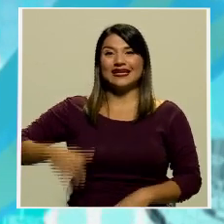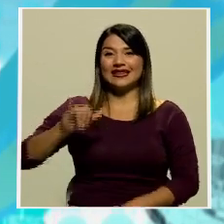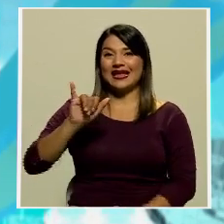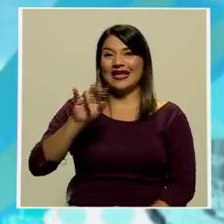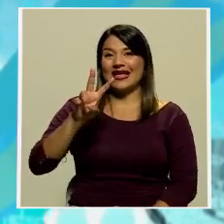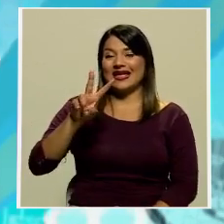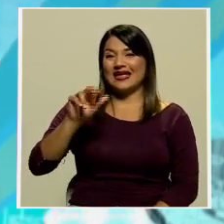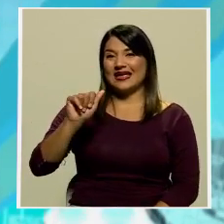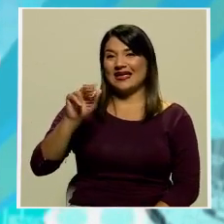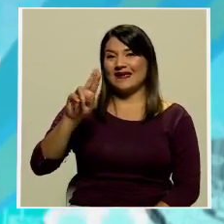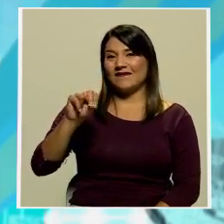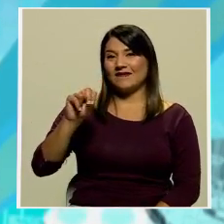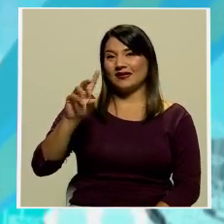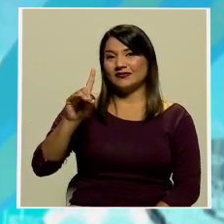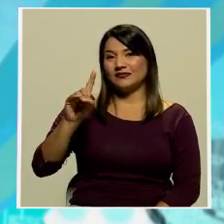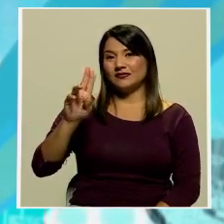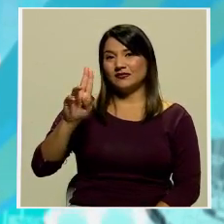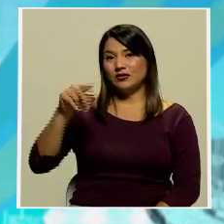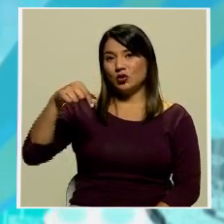inyección que recibió ahora?